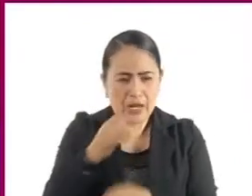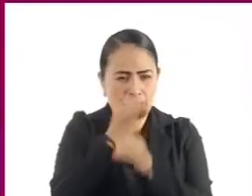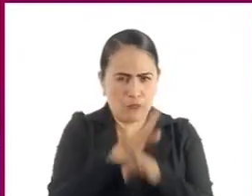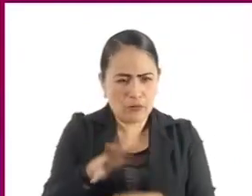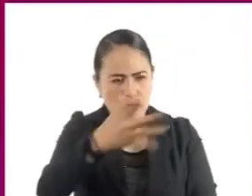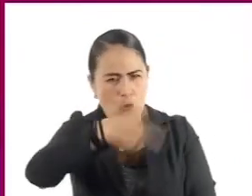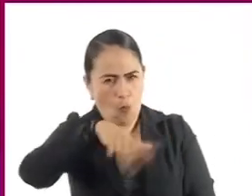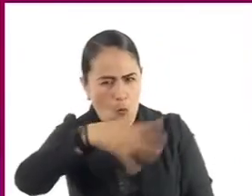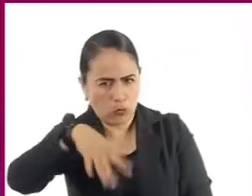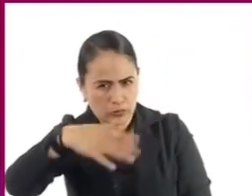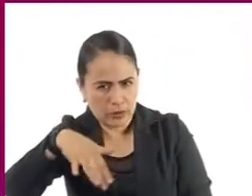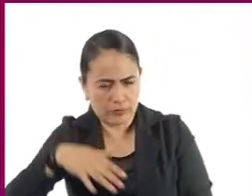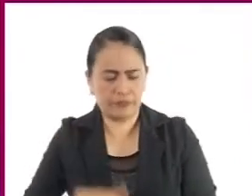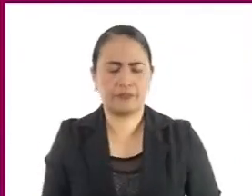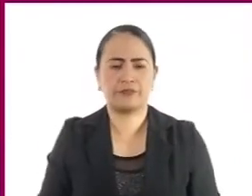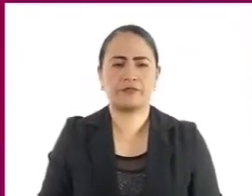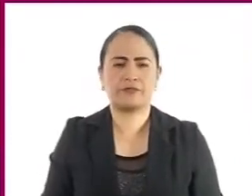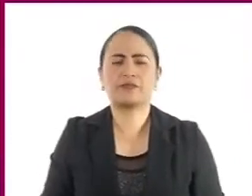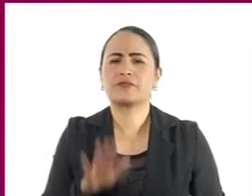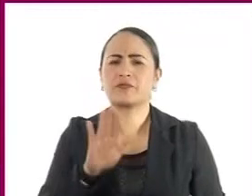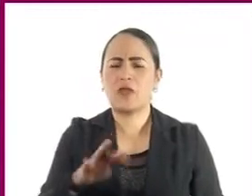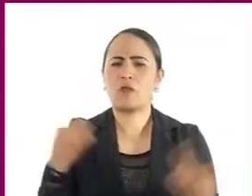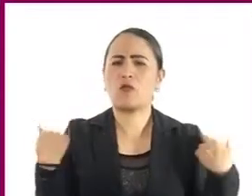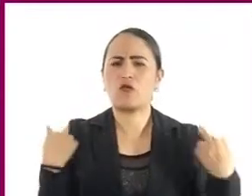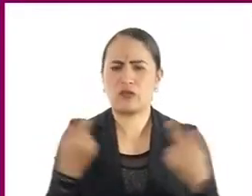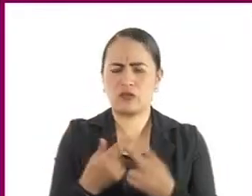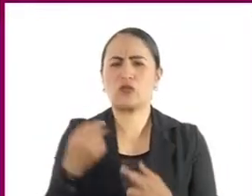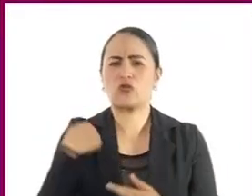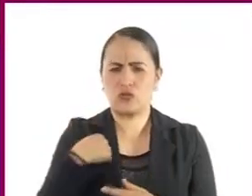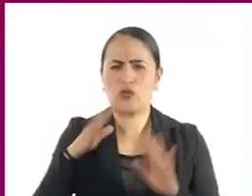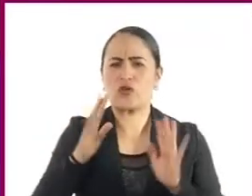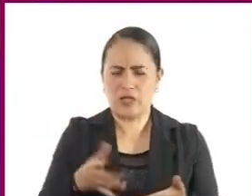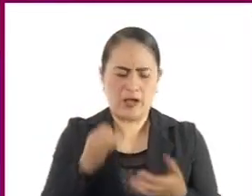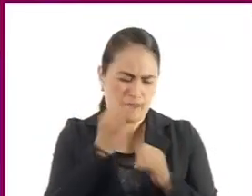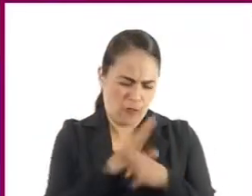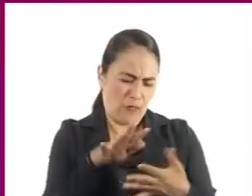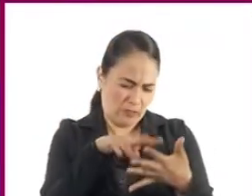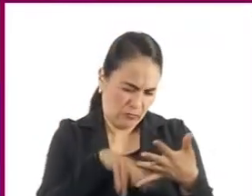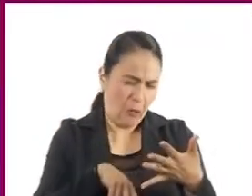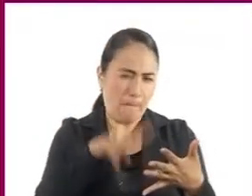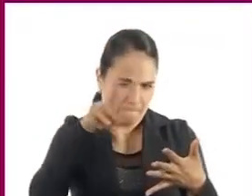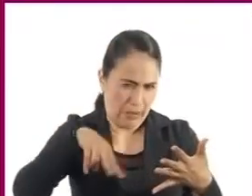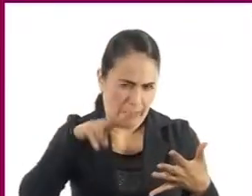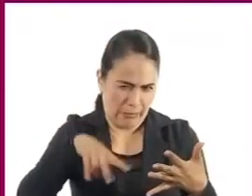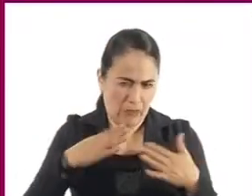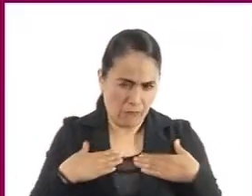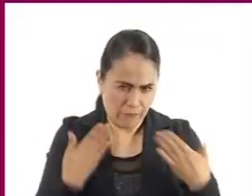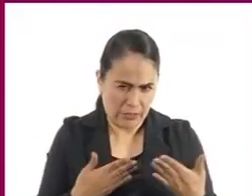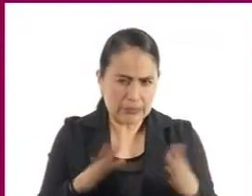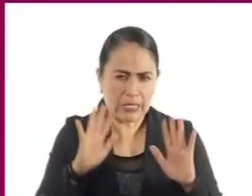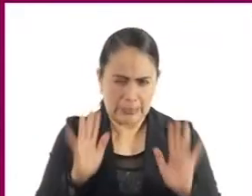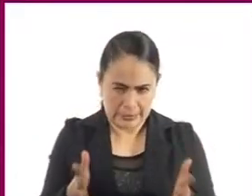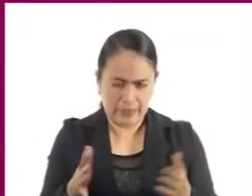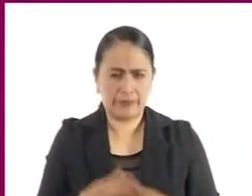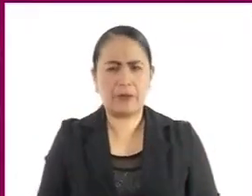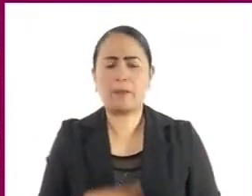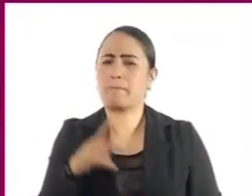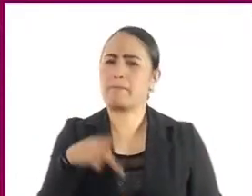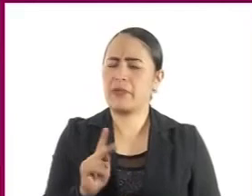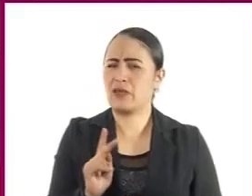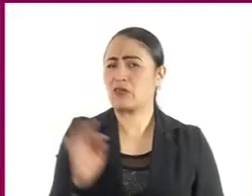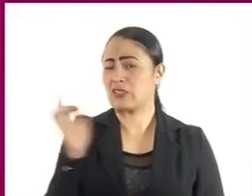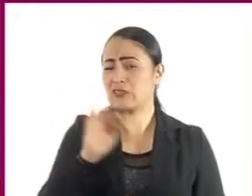información. Profesor, ya terminé de verificar la información para el resumen. Pero si solo tuviera una